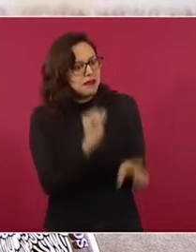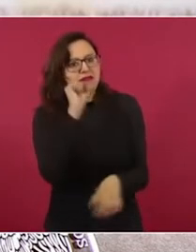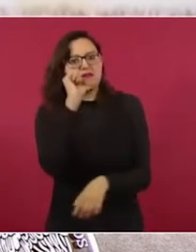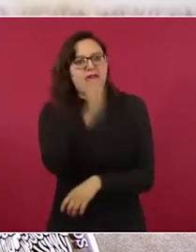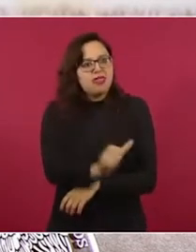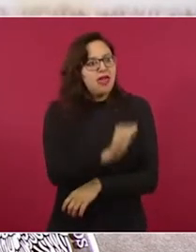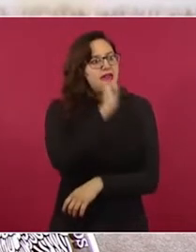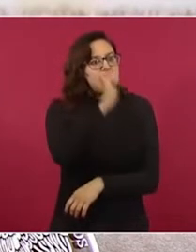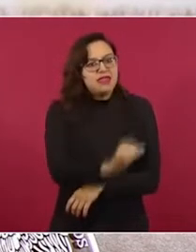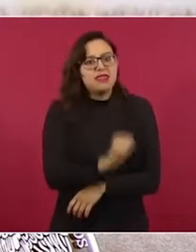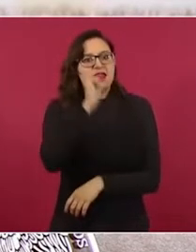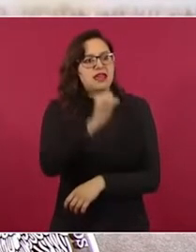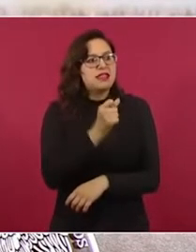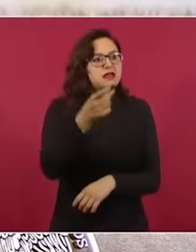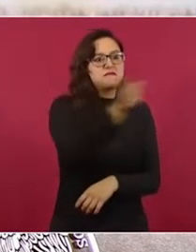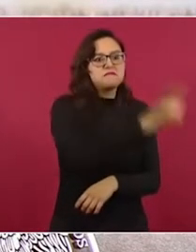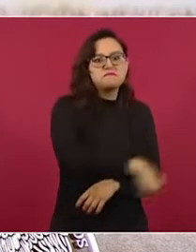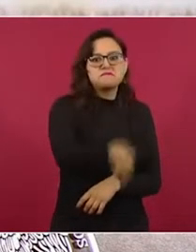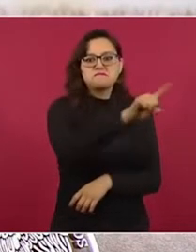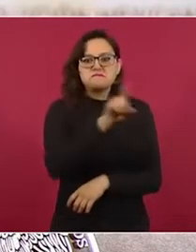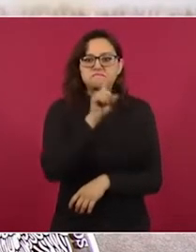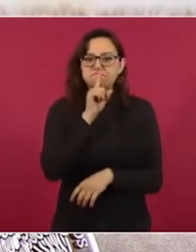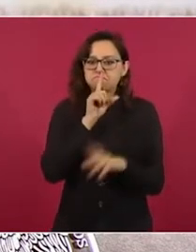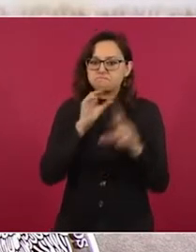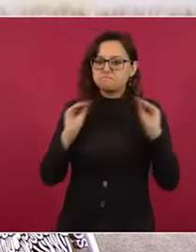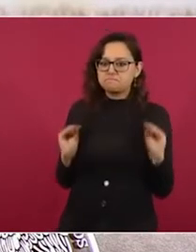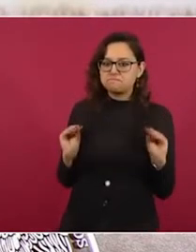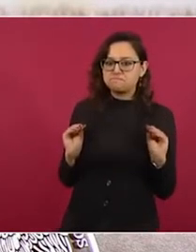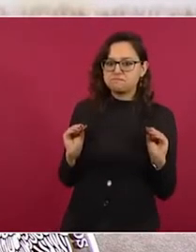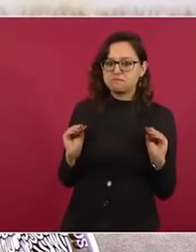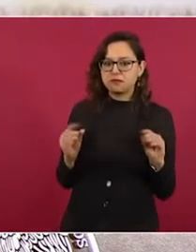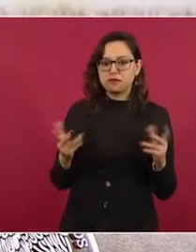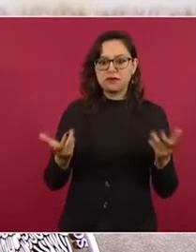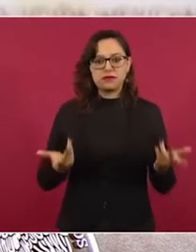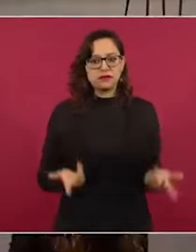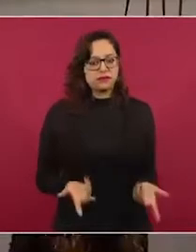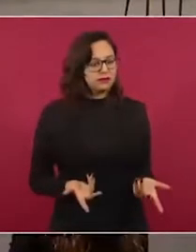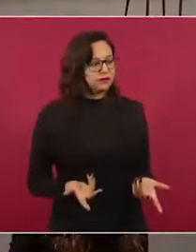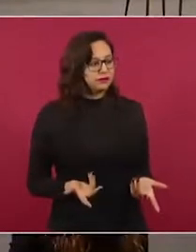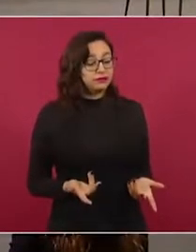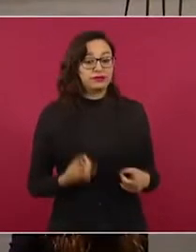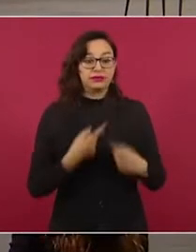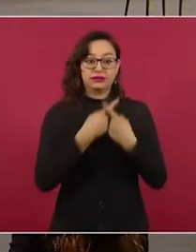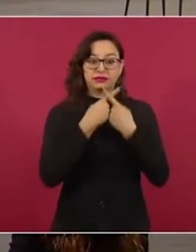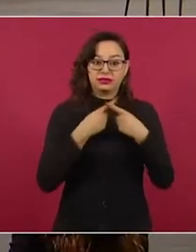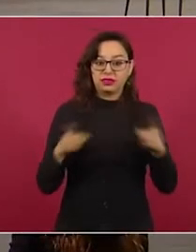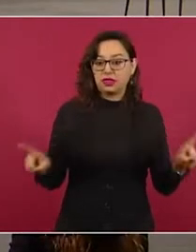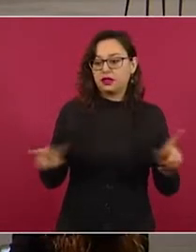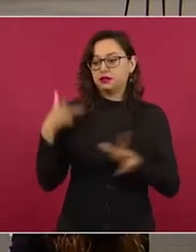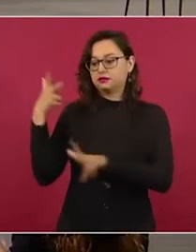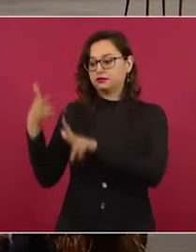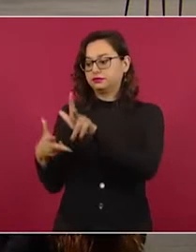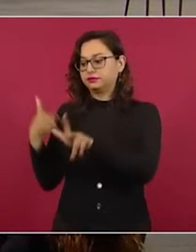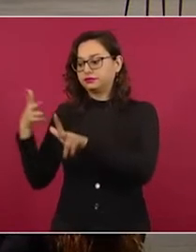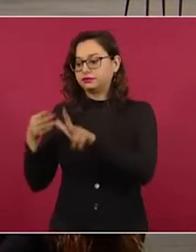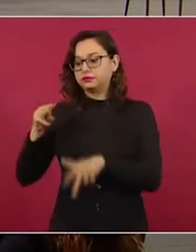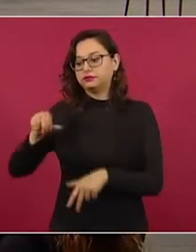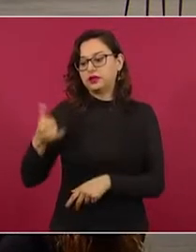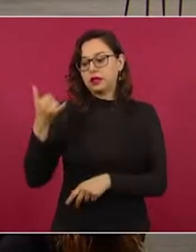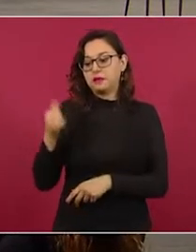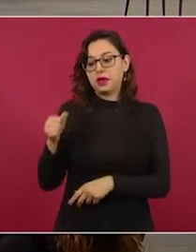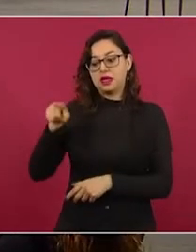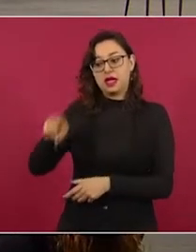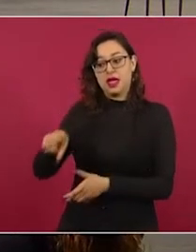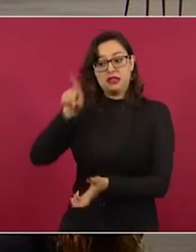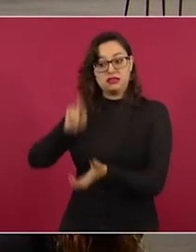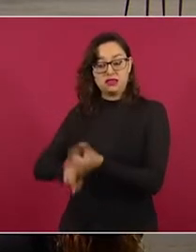Para mostrar que el Tren Maya es algo más que un tren, les compartimos la siguiente información sobre los